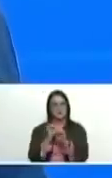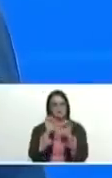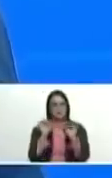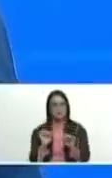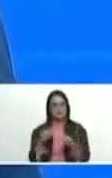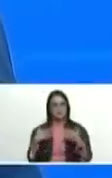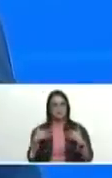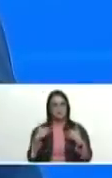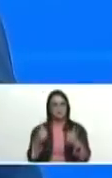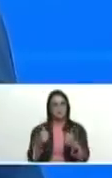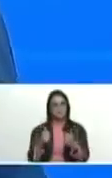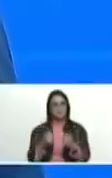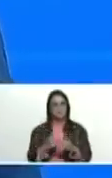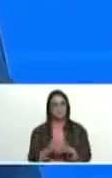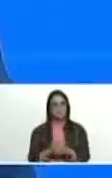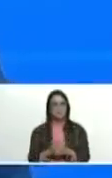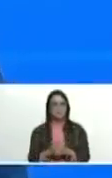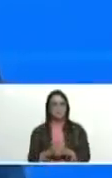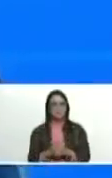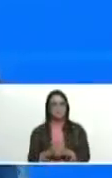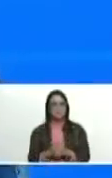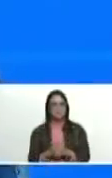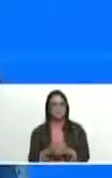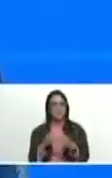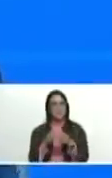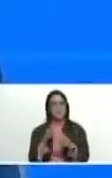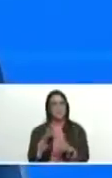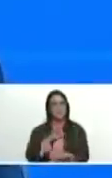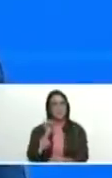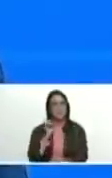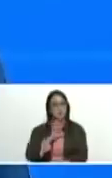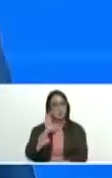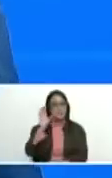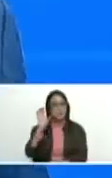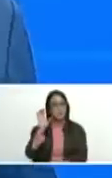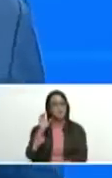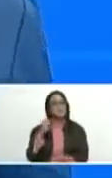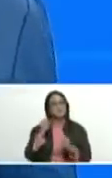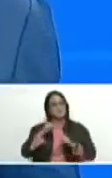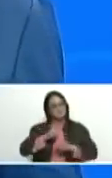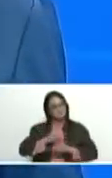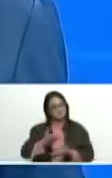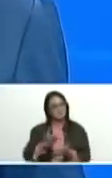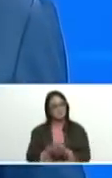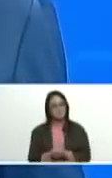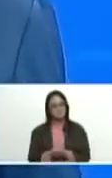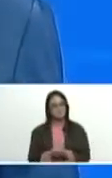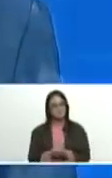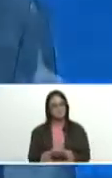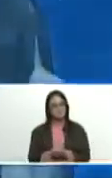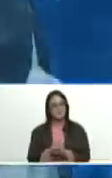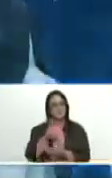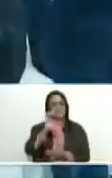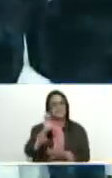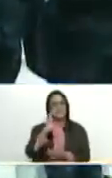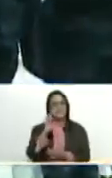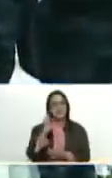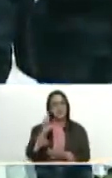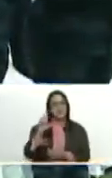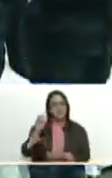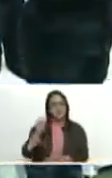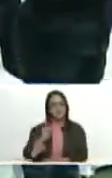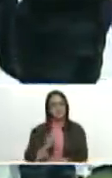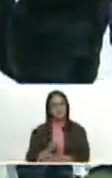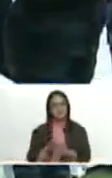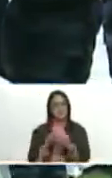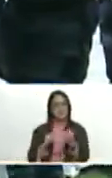salud especializado en los cuerpos policiales del país. Garantícemelo, almirante jefe Ceballos, y cuente con